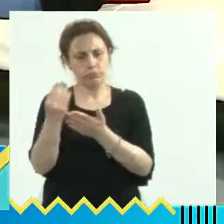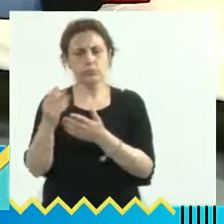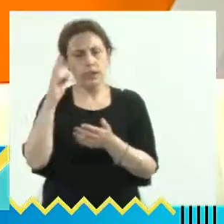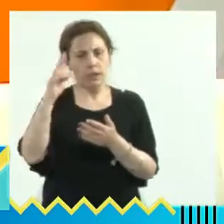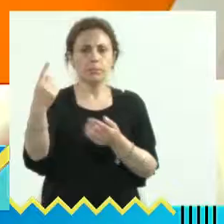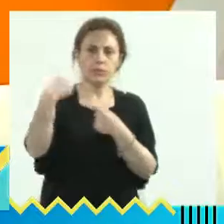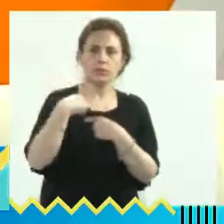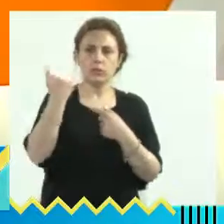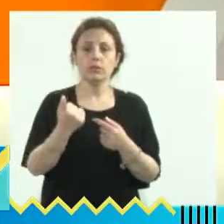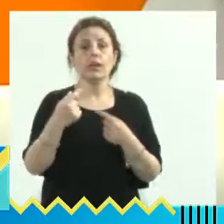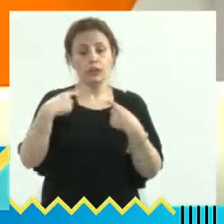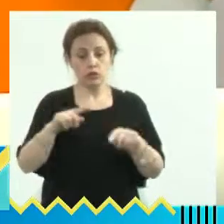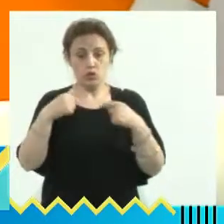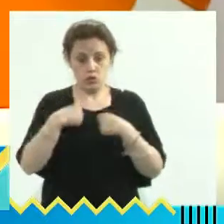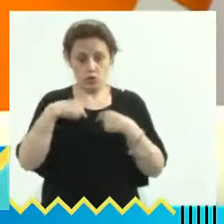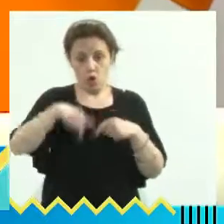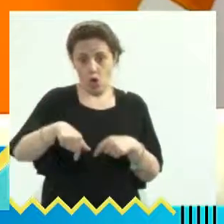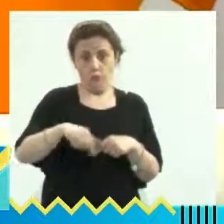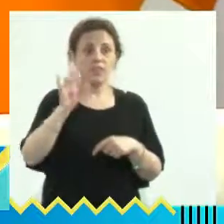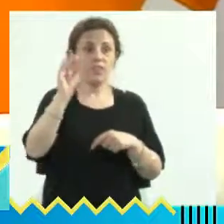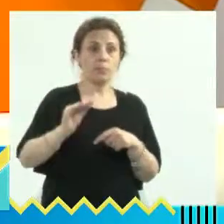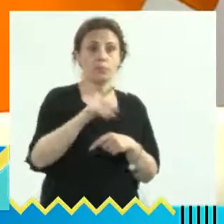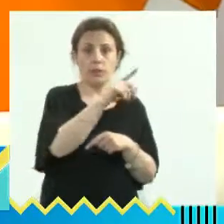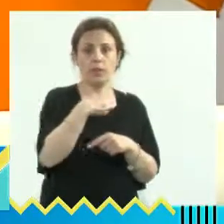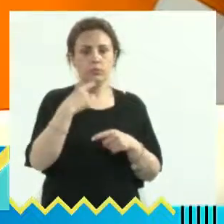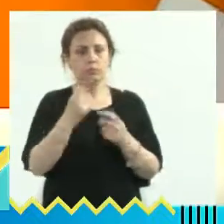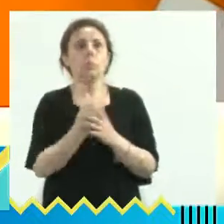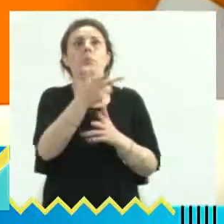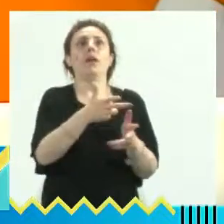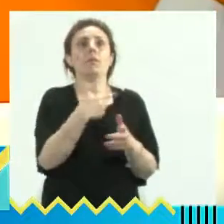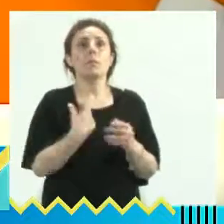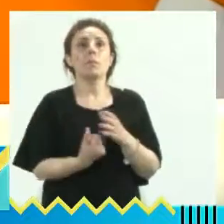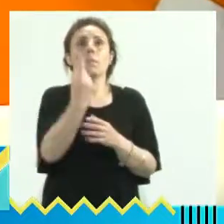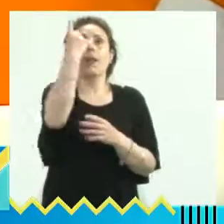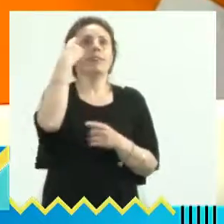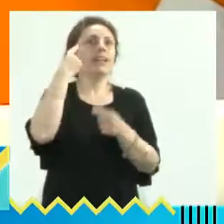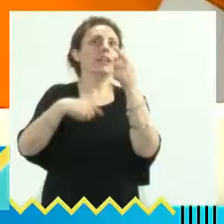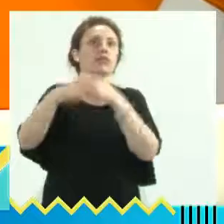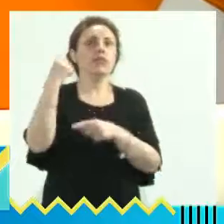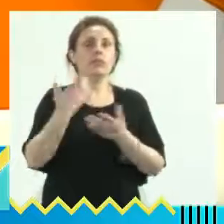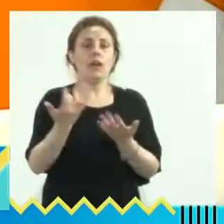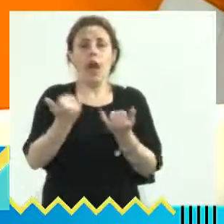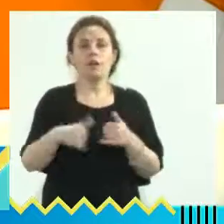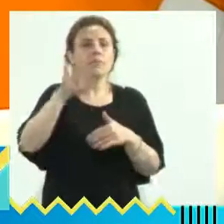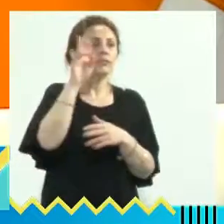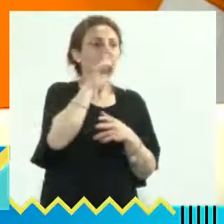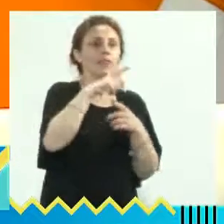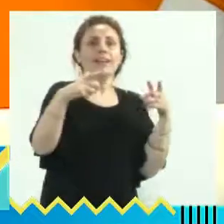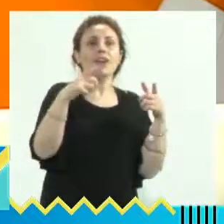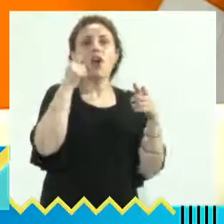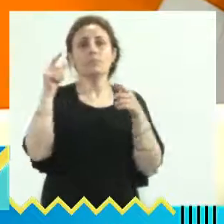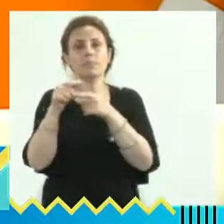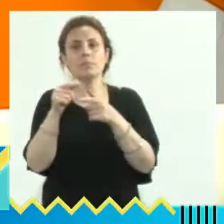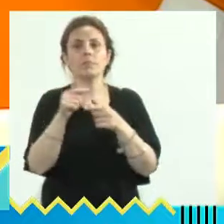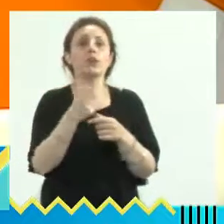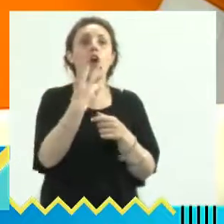hoy nosotros en la Cámara de Diputados, el Bloque Radical, por primera vez en la historia, tiene más mujeres que hombres. Somos 11